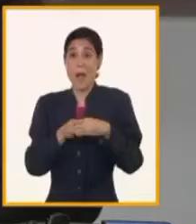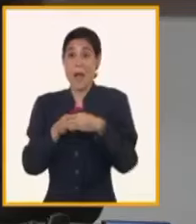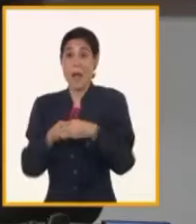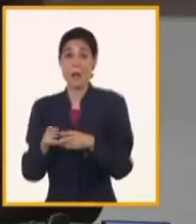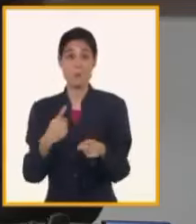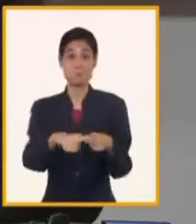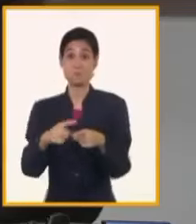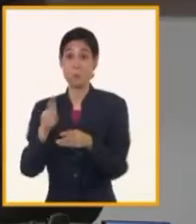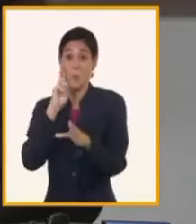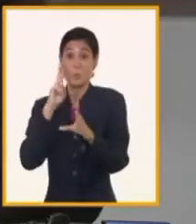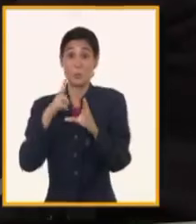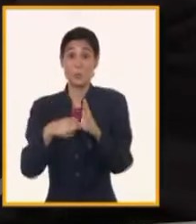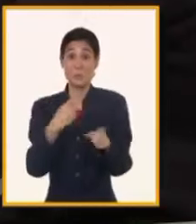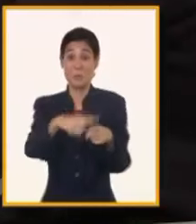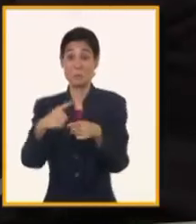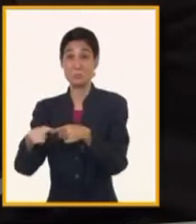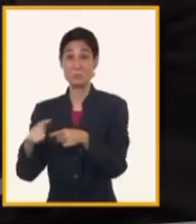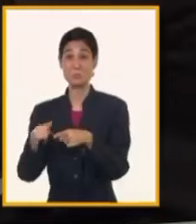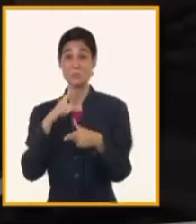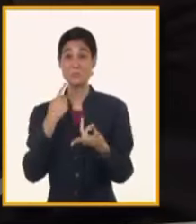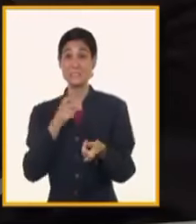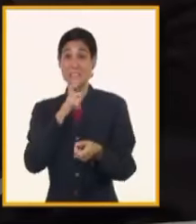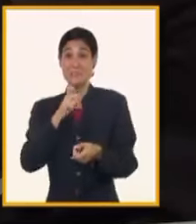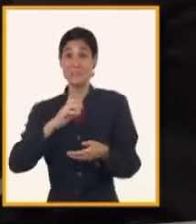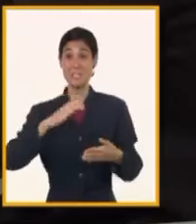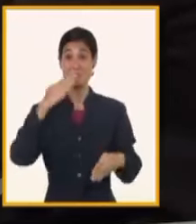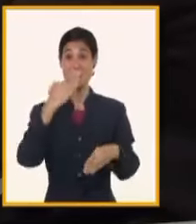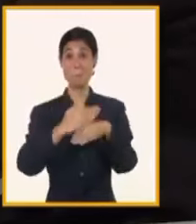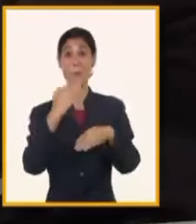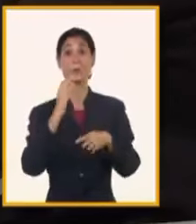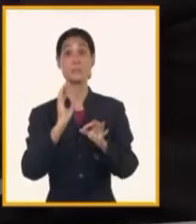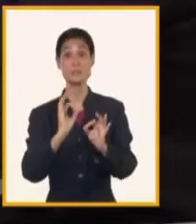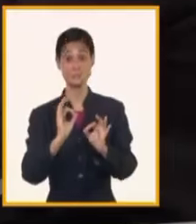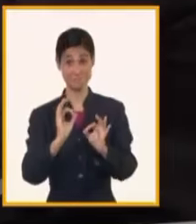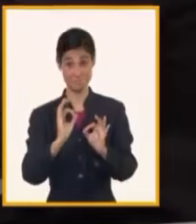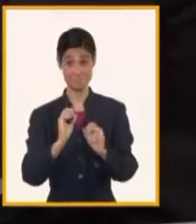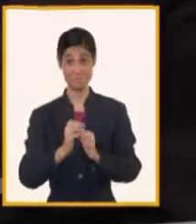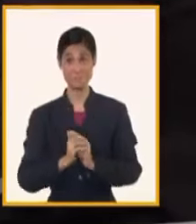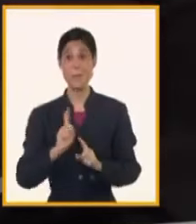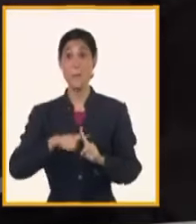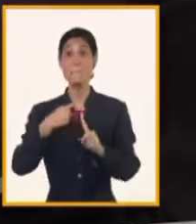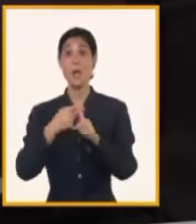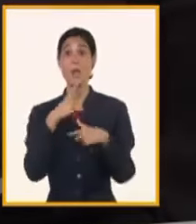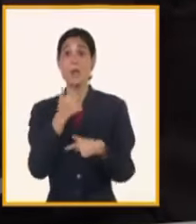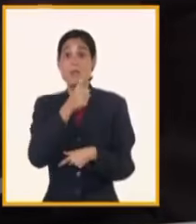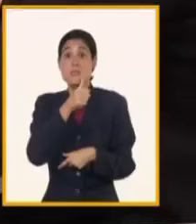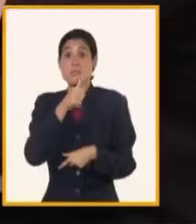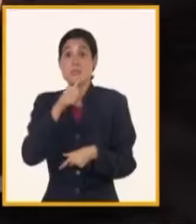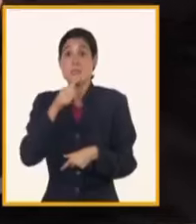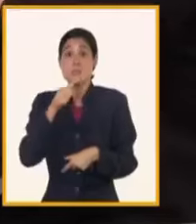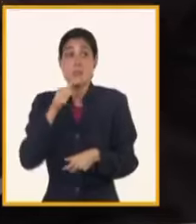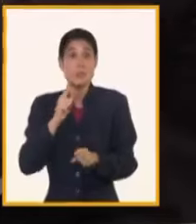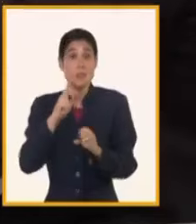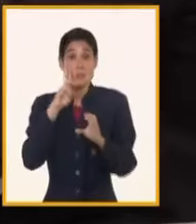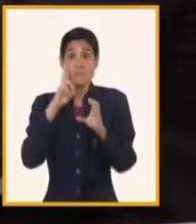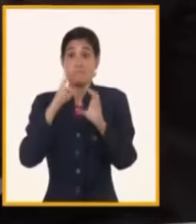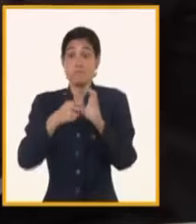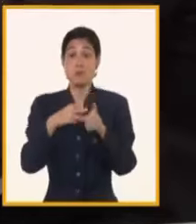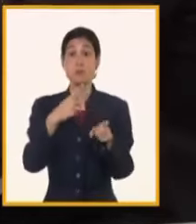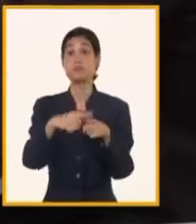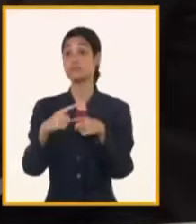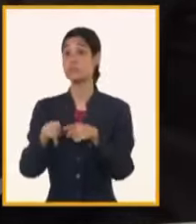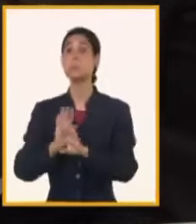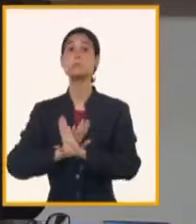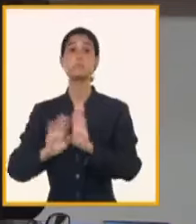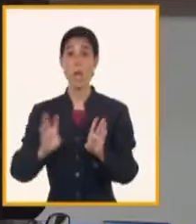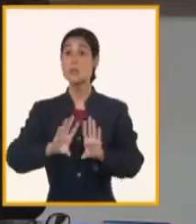la situación que nosotros estamos viviendo Ho Incluyendo los aceites incluyendo todos los aceites lo consideran combustible también y esa es la situación que nosotros